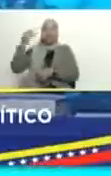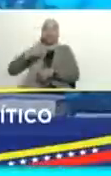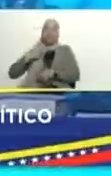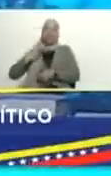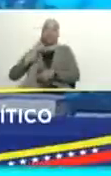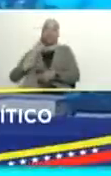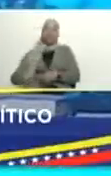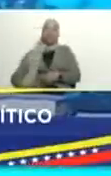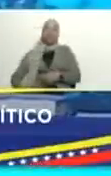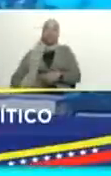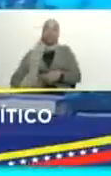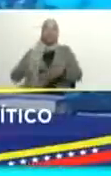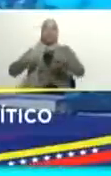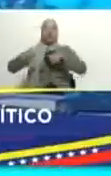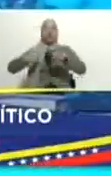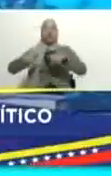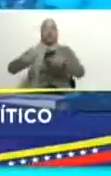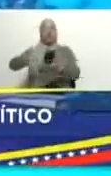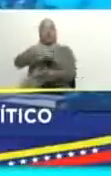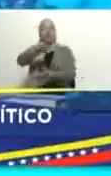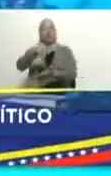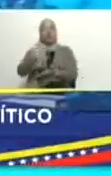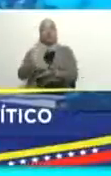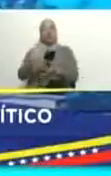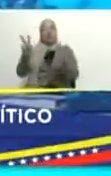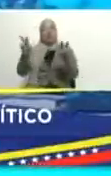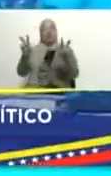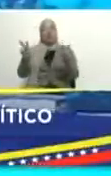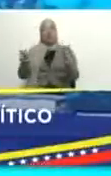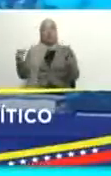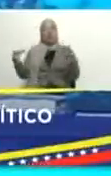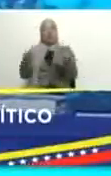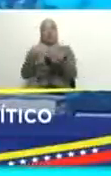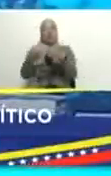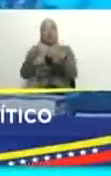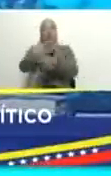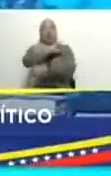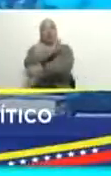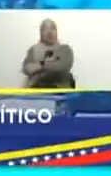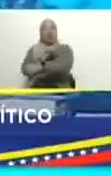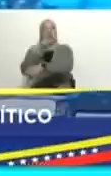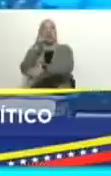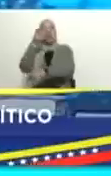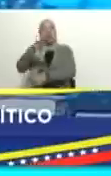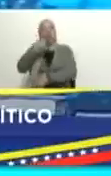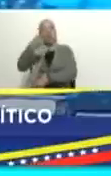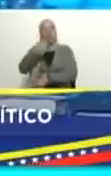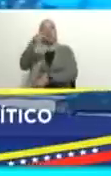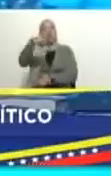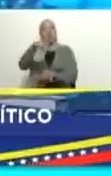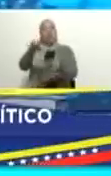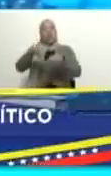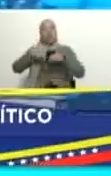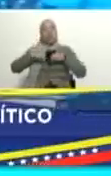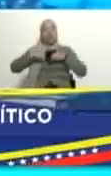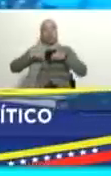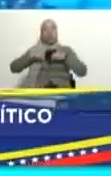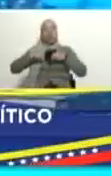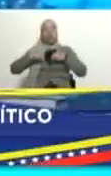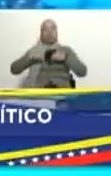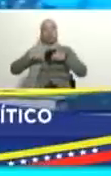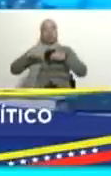Y el coordinador nacional de una nueva fuerza política que ahora ha surgido